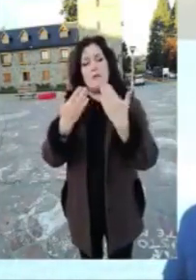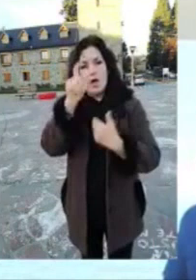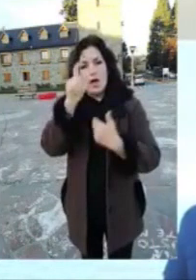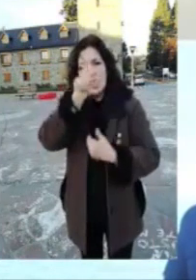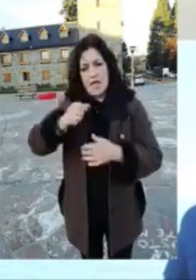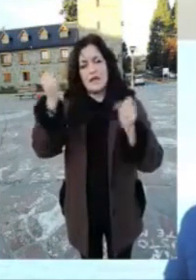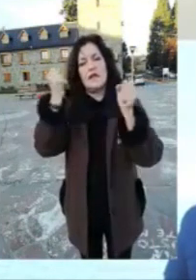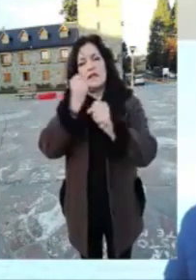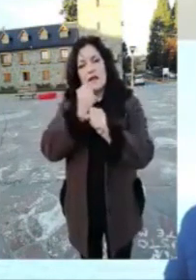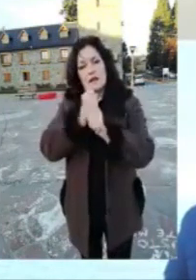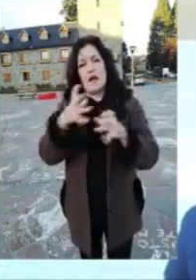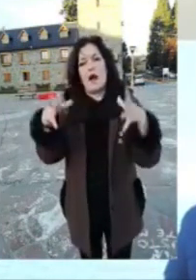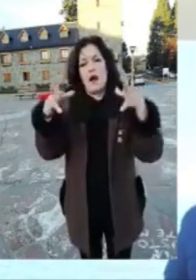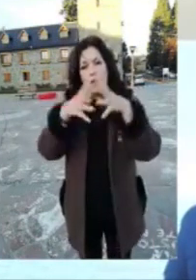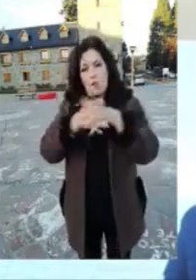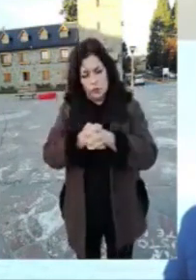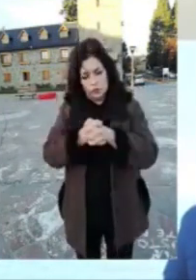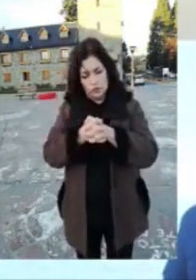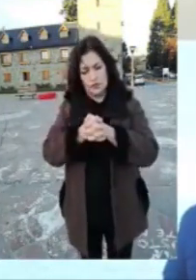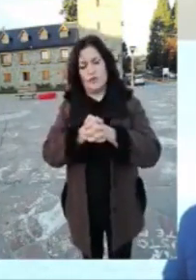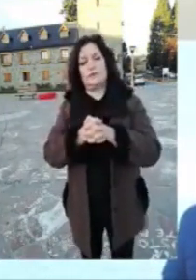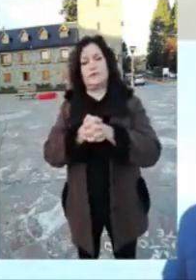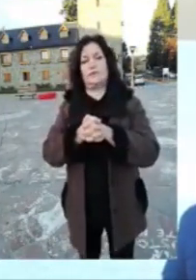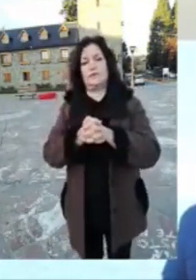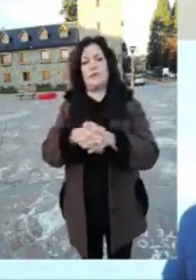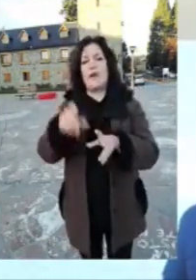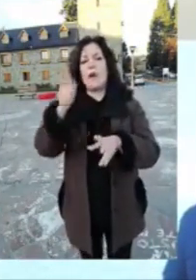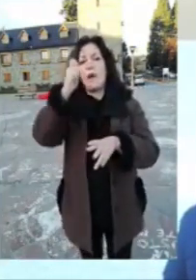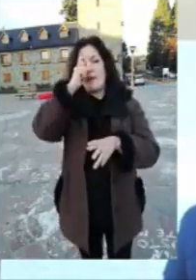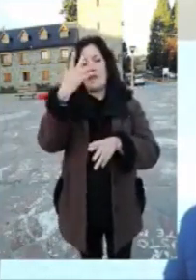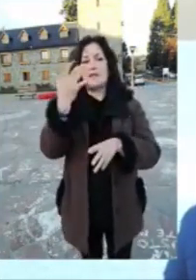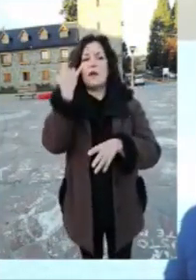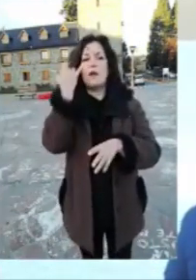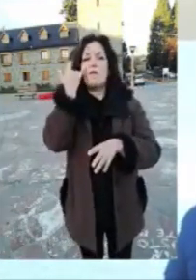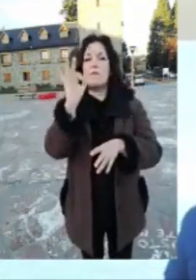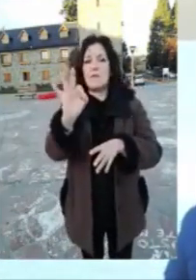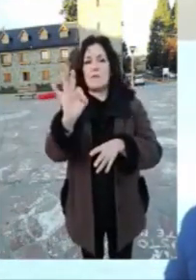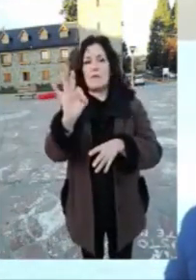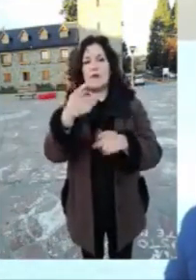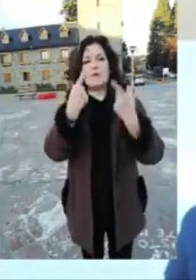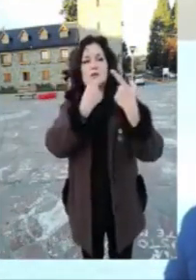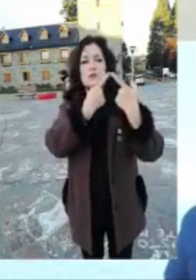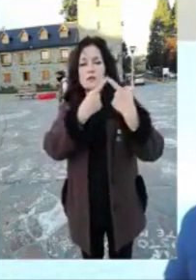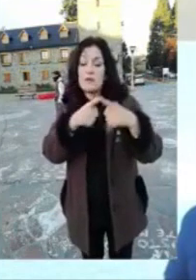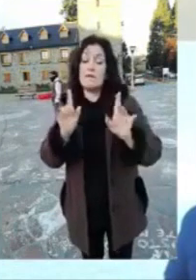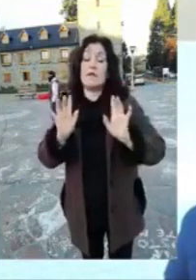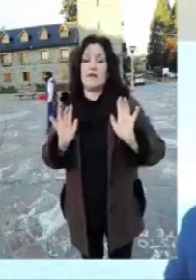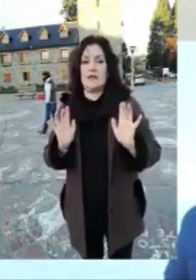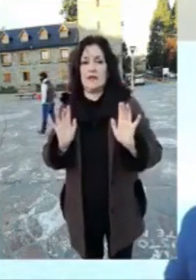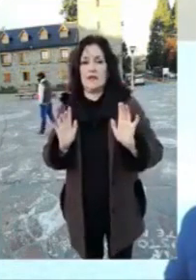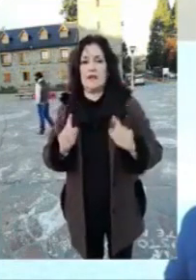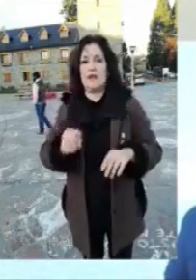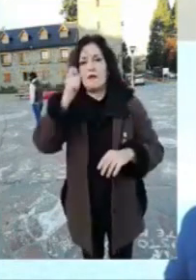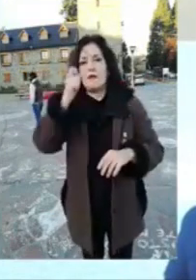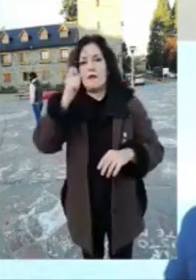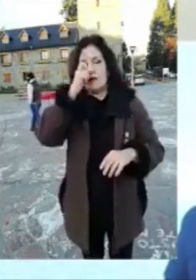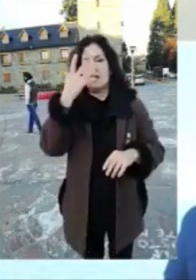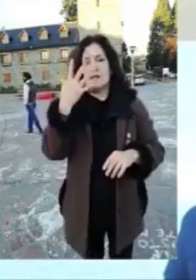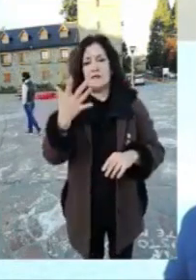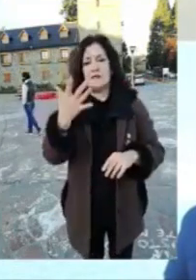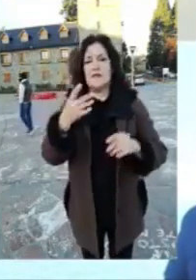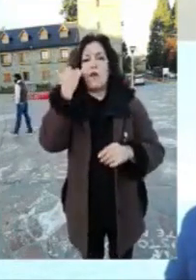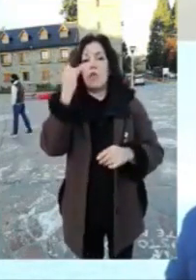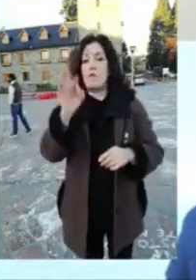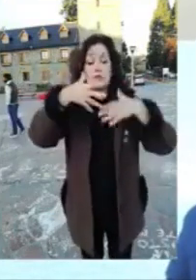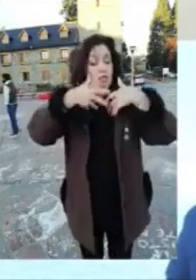de trabajar juntos así que 25 de mayo muy diferente 25 de mayo donde no hay